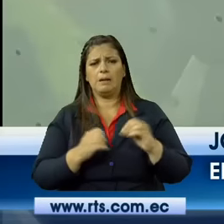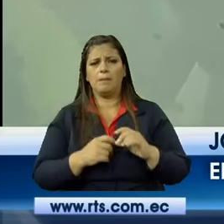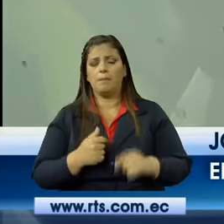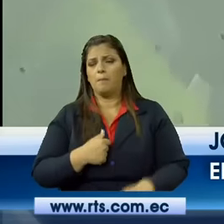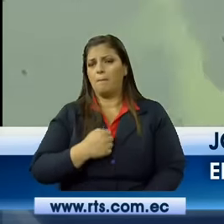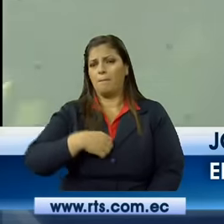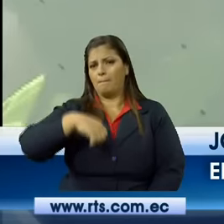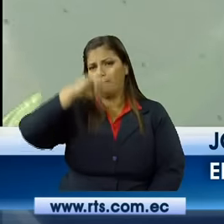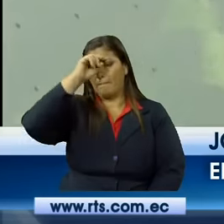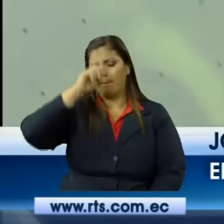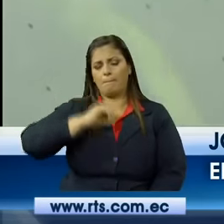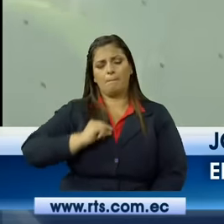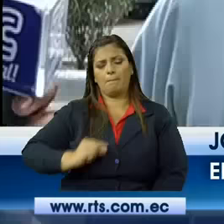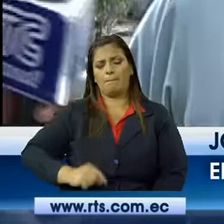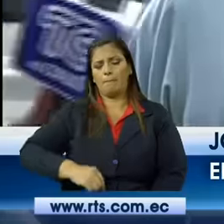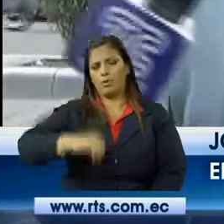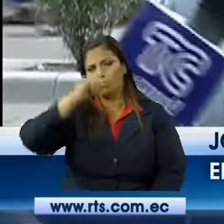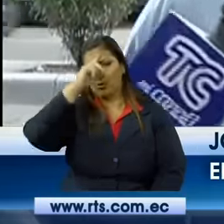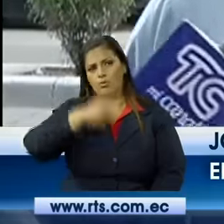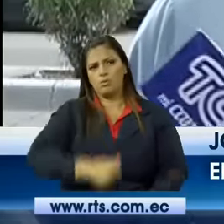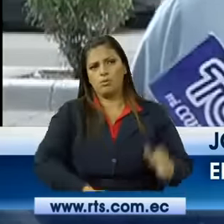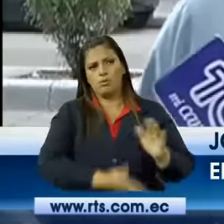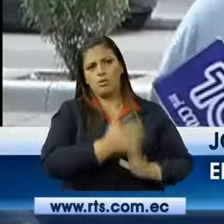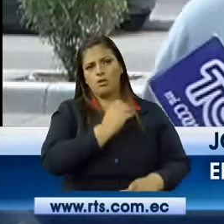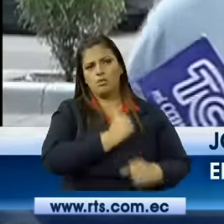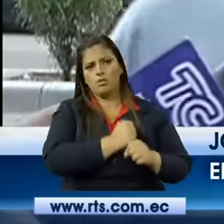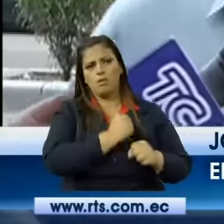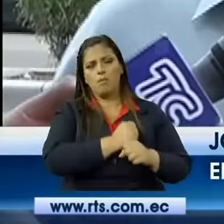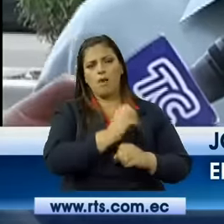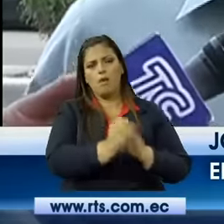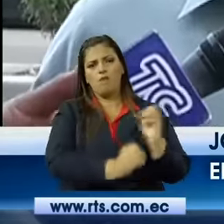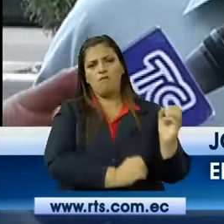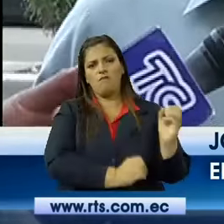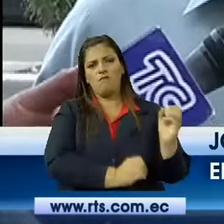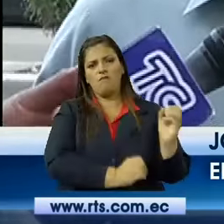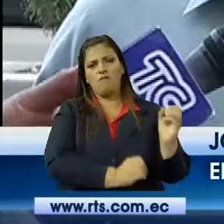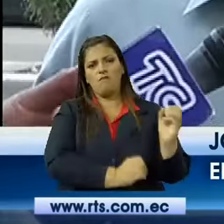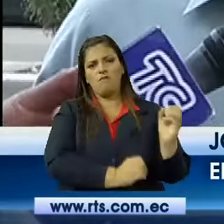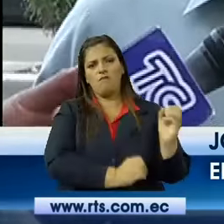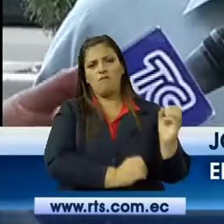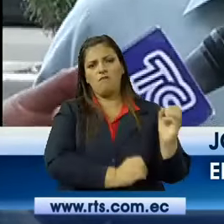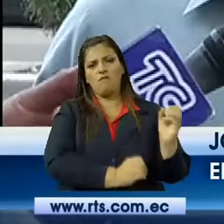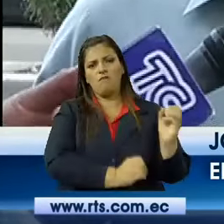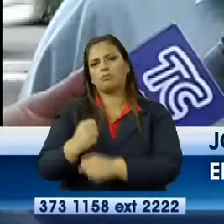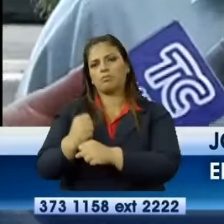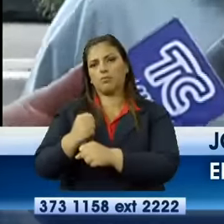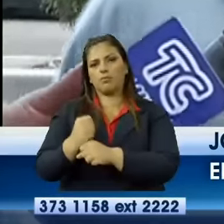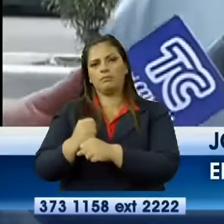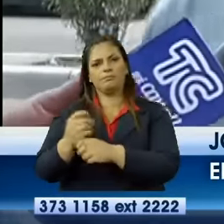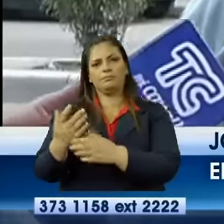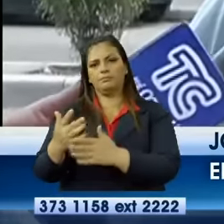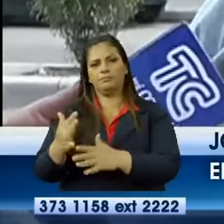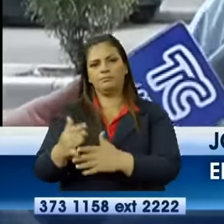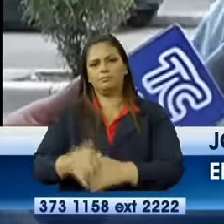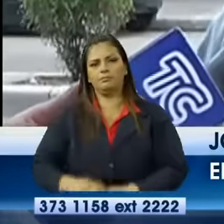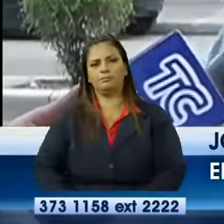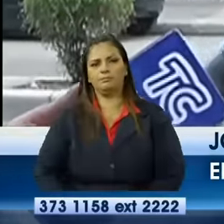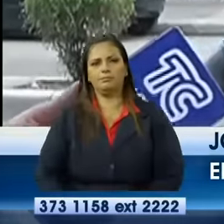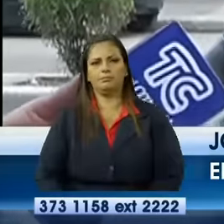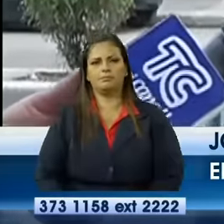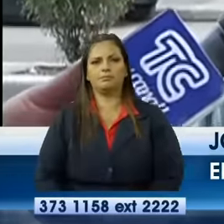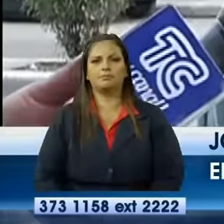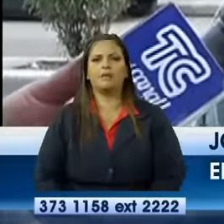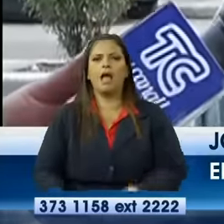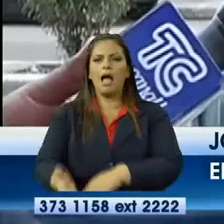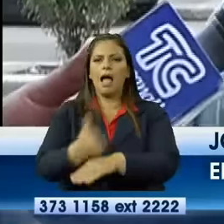mi trabajo yo y no he sabido nada. ¿Su hijo que se dedicaba a trabajar en qué? Ahorita estaba sin trabajo. ¿Era vendedor informal de cómo? Ajá, sí, aquí él vendía mango